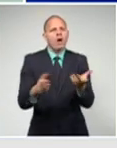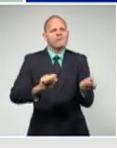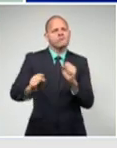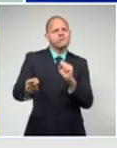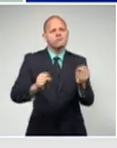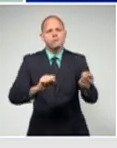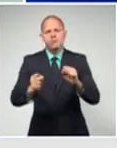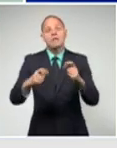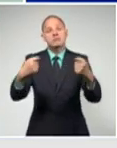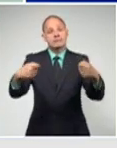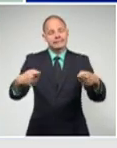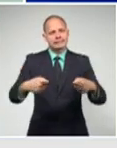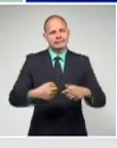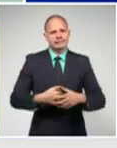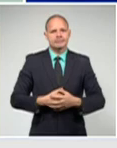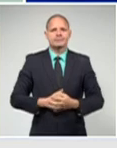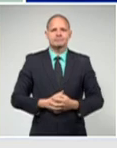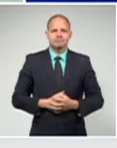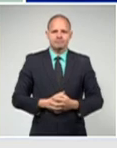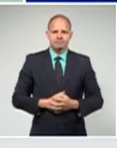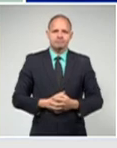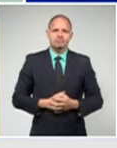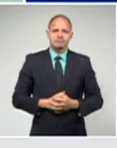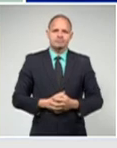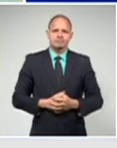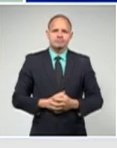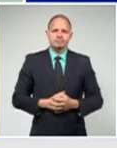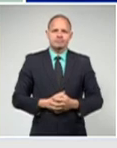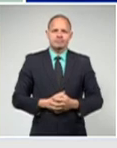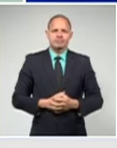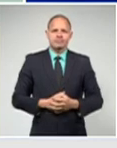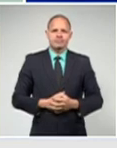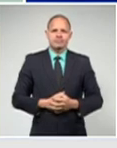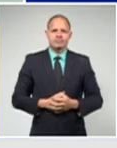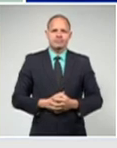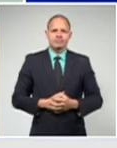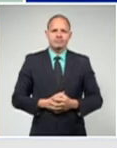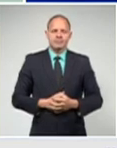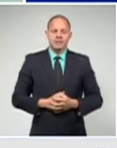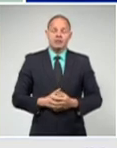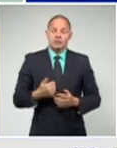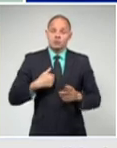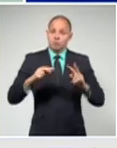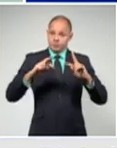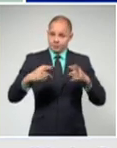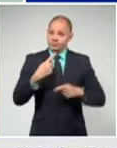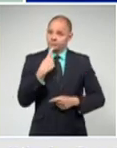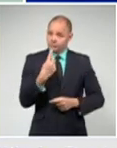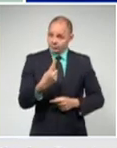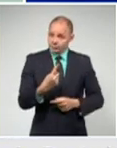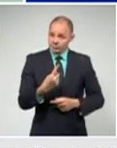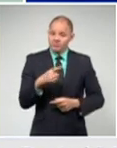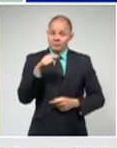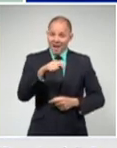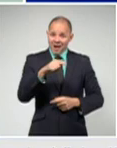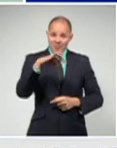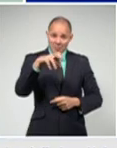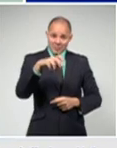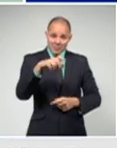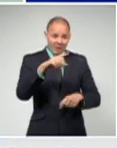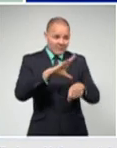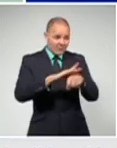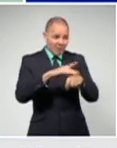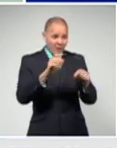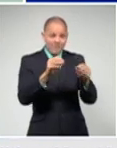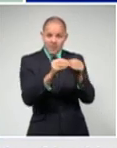controlar la transmisión que existe en la provincia y que, reitero, todavía es muy elevada.